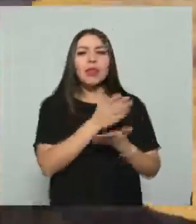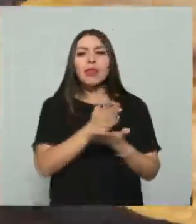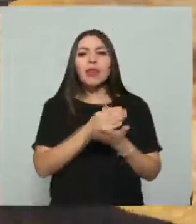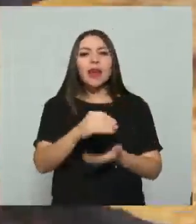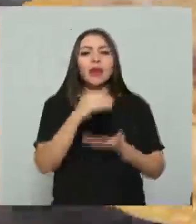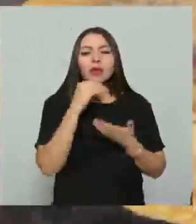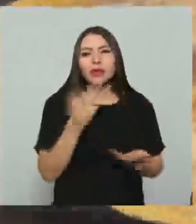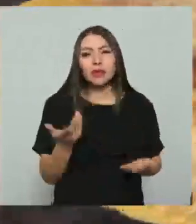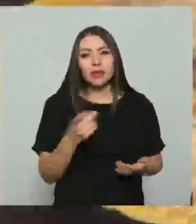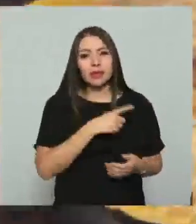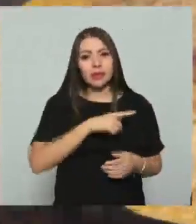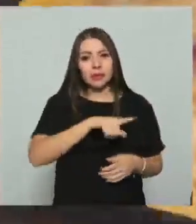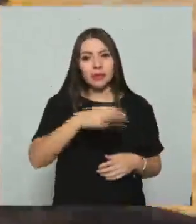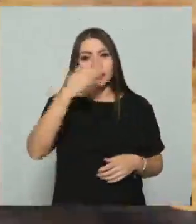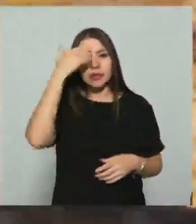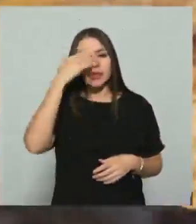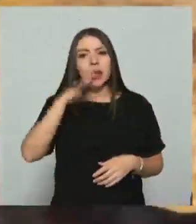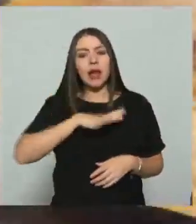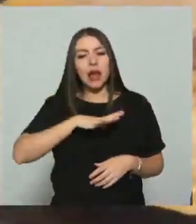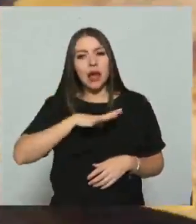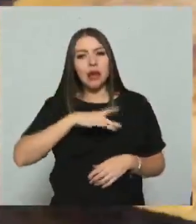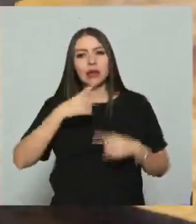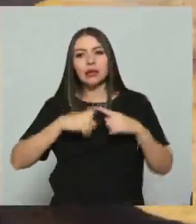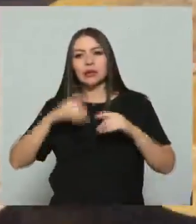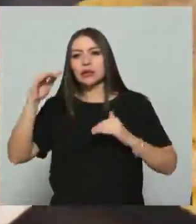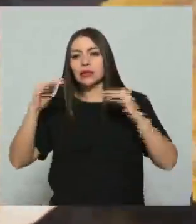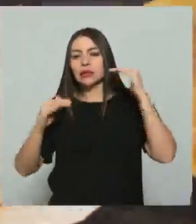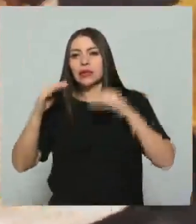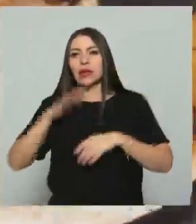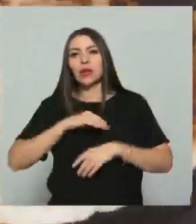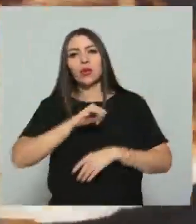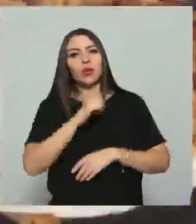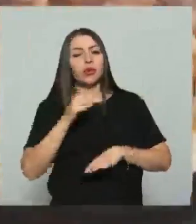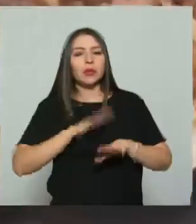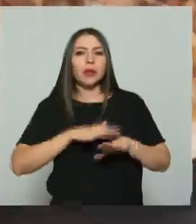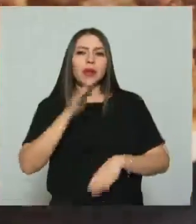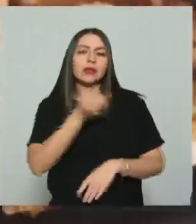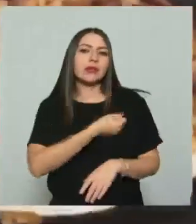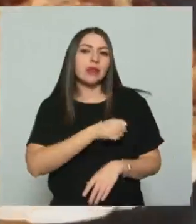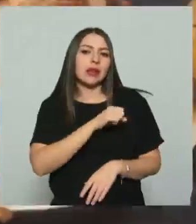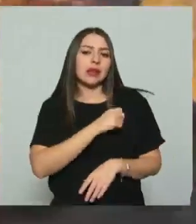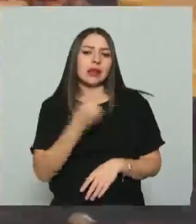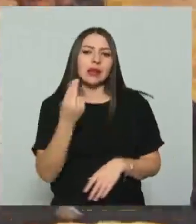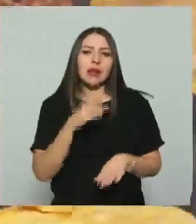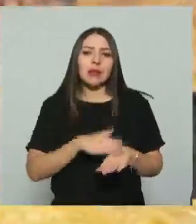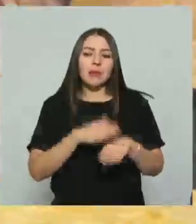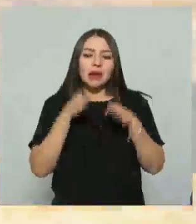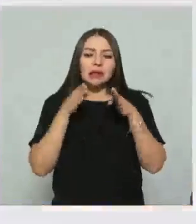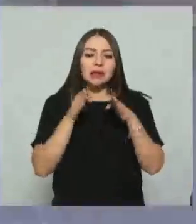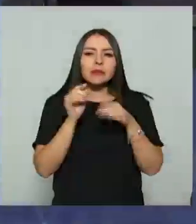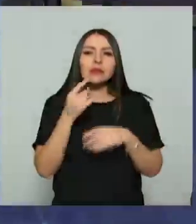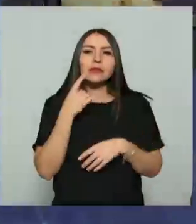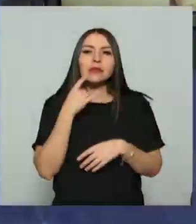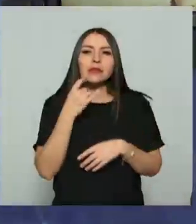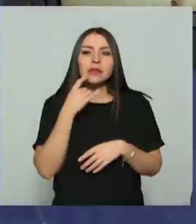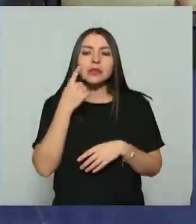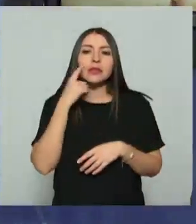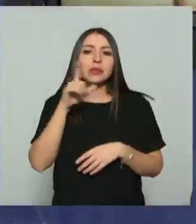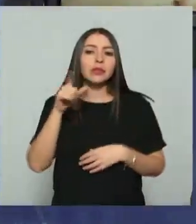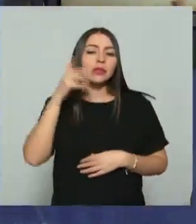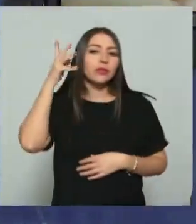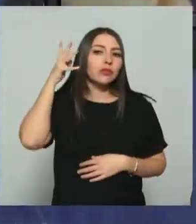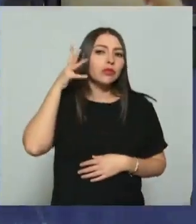tienen que estar conscientes que hay medidas más saludables, claro, que requieren un poquito más de esfuerzo, pero que a la larga